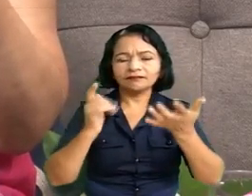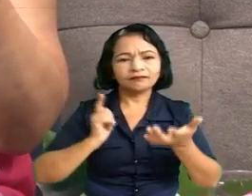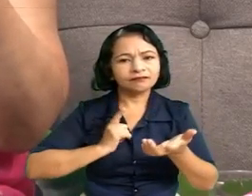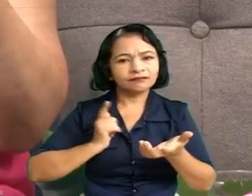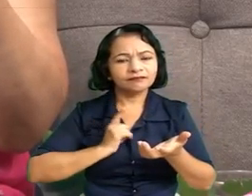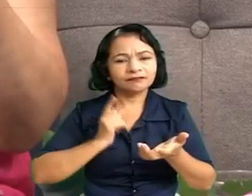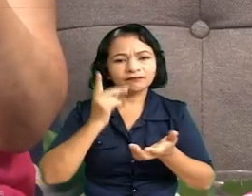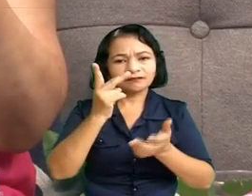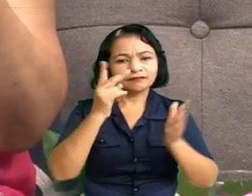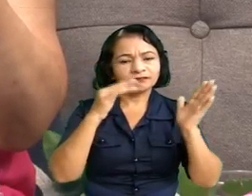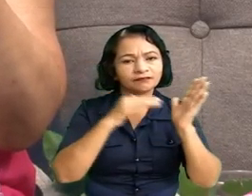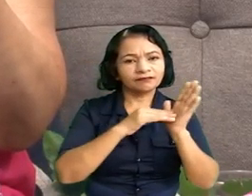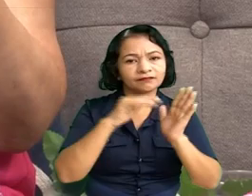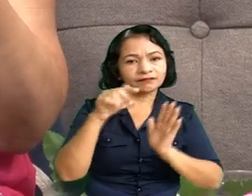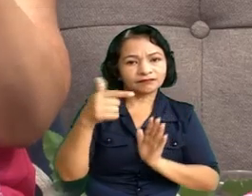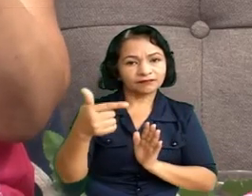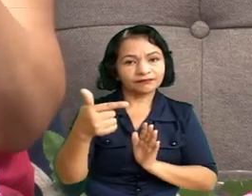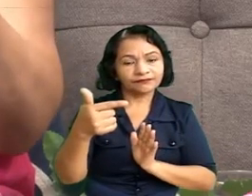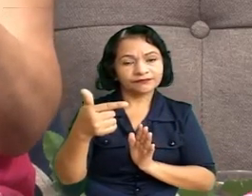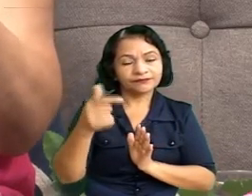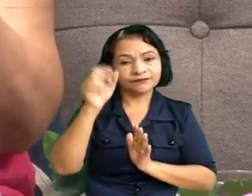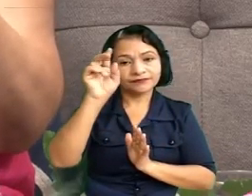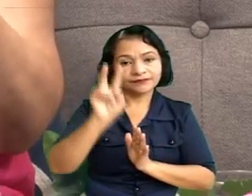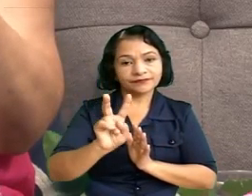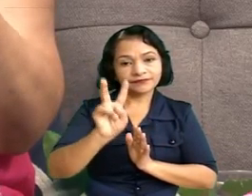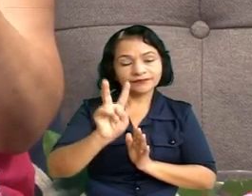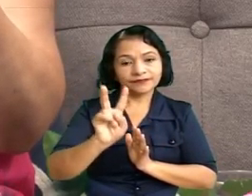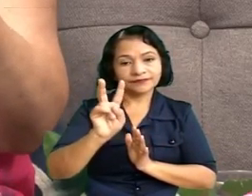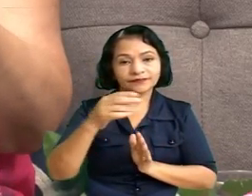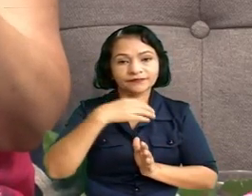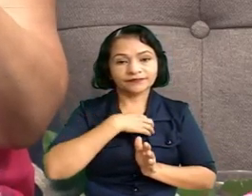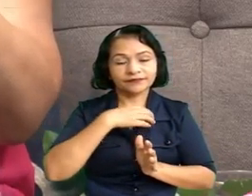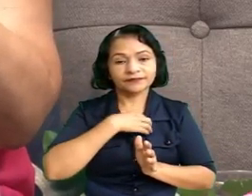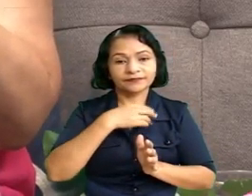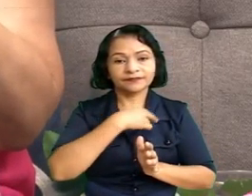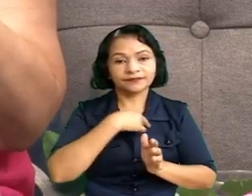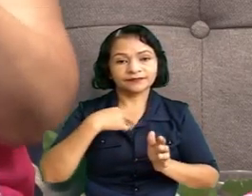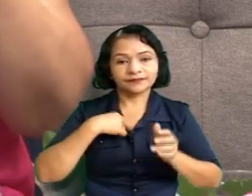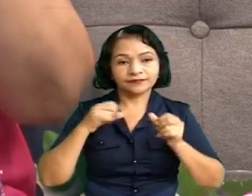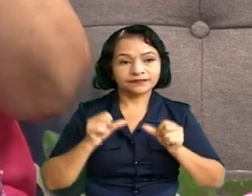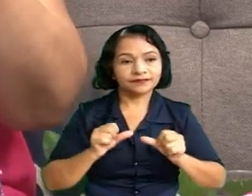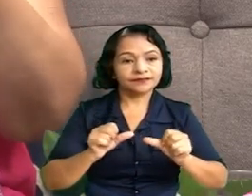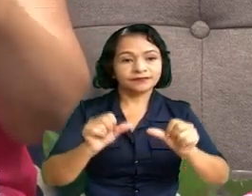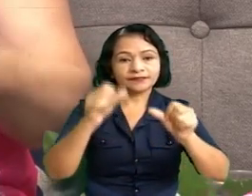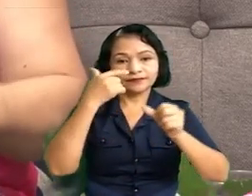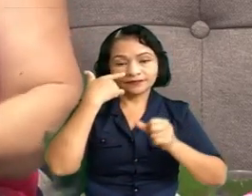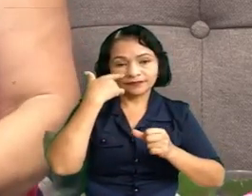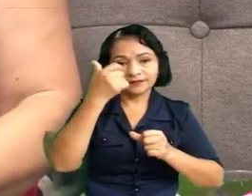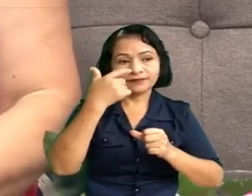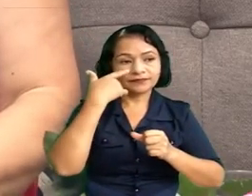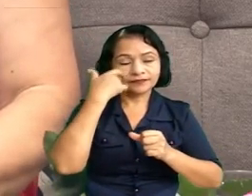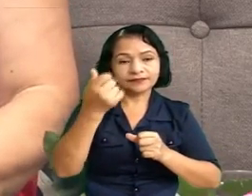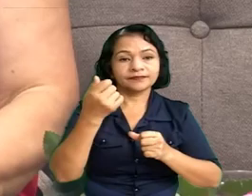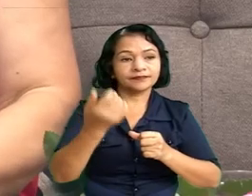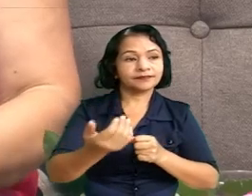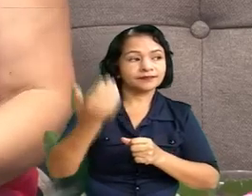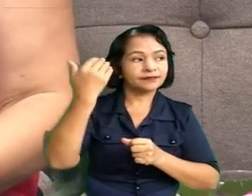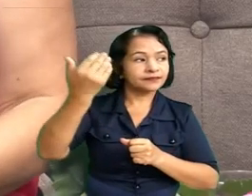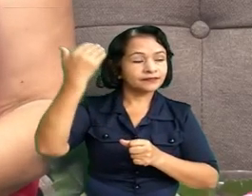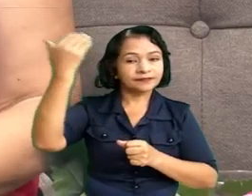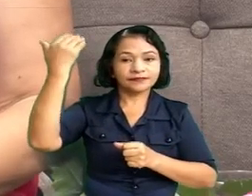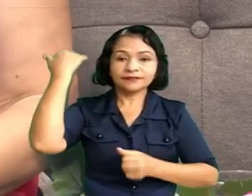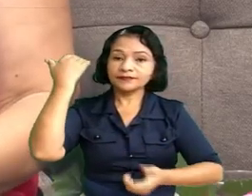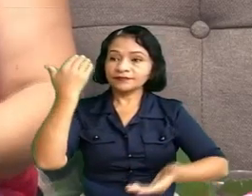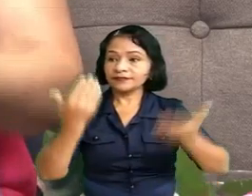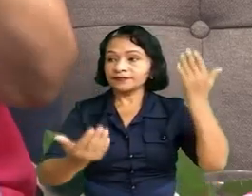del 2007, esta segunda etapa de la revolución, nos toca seguir reconstruyendo la historia. Porque de